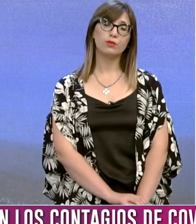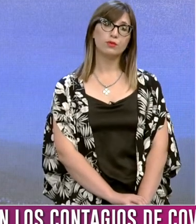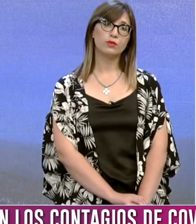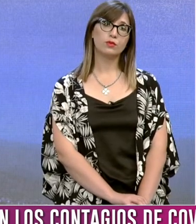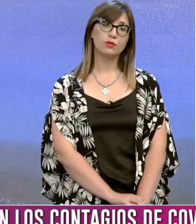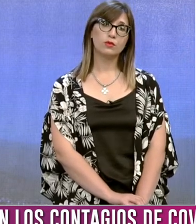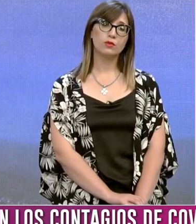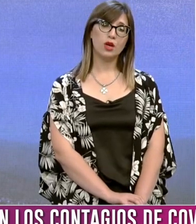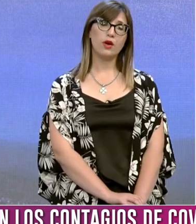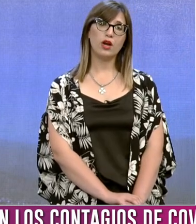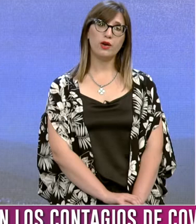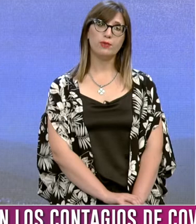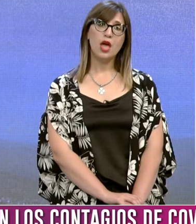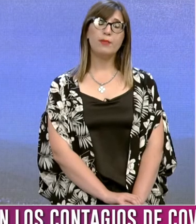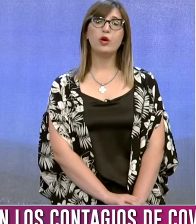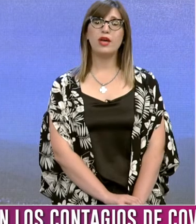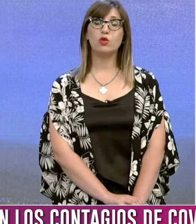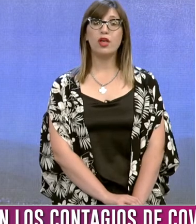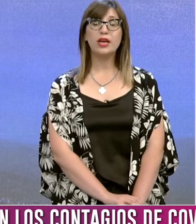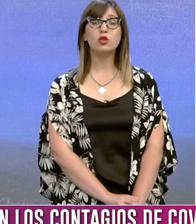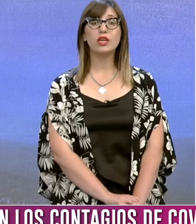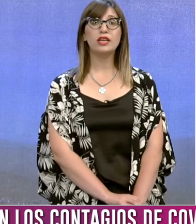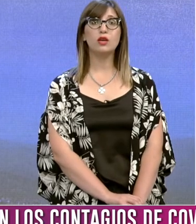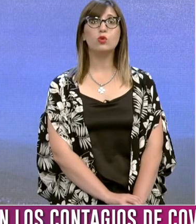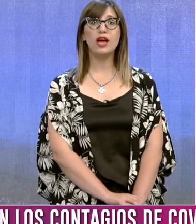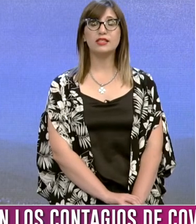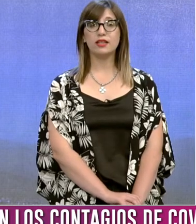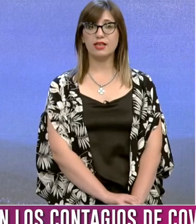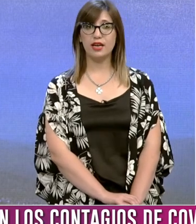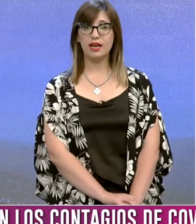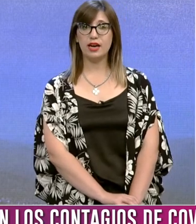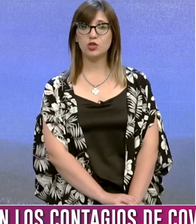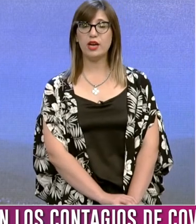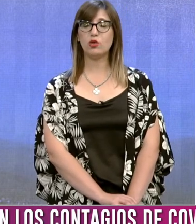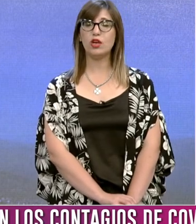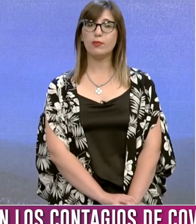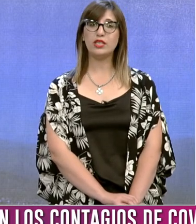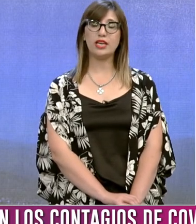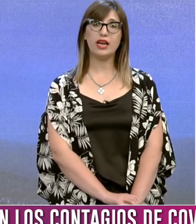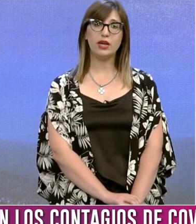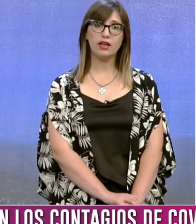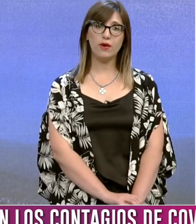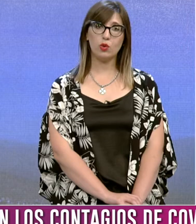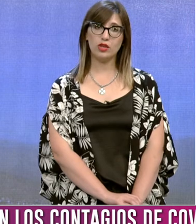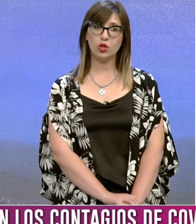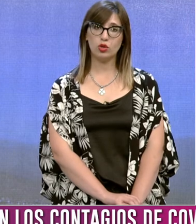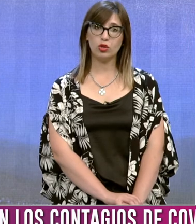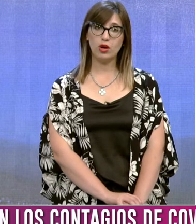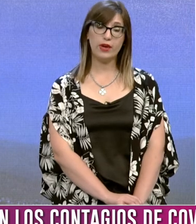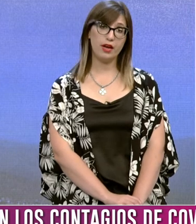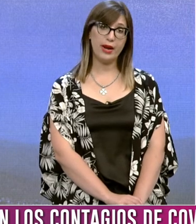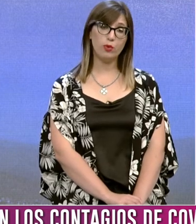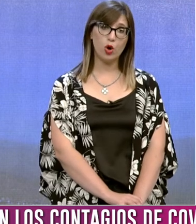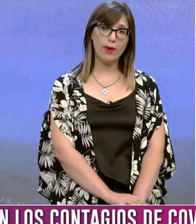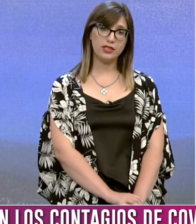es el personal de salud. Claro, claro. Pero todavía no tienen ninguna certeza en relación a esto de que puedan llegar a habilitar la vacunación, doctor.